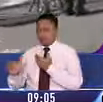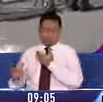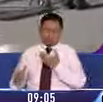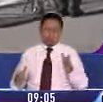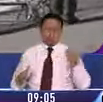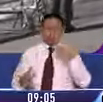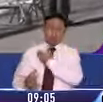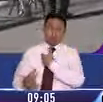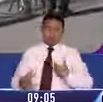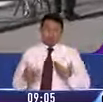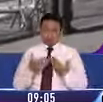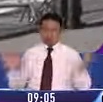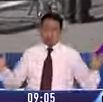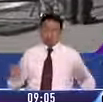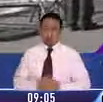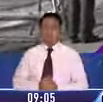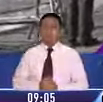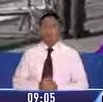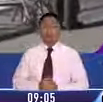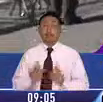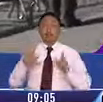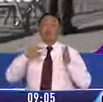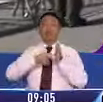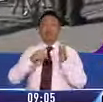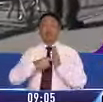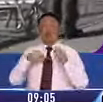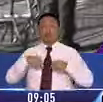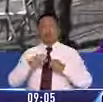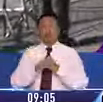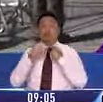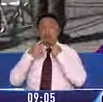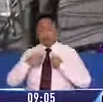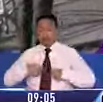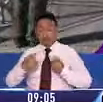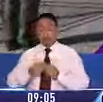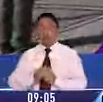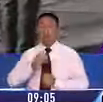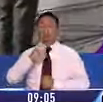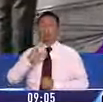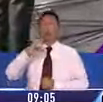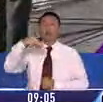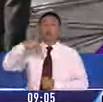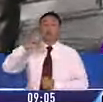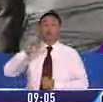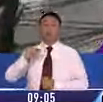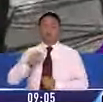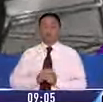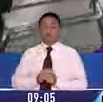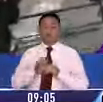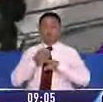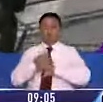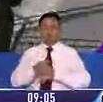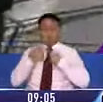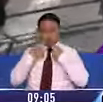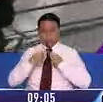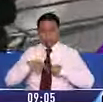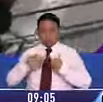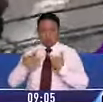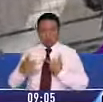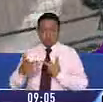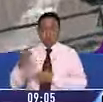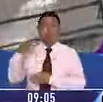Asamblea, esto hace que se llame, el Consejo Nacional Electoral llame en los próximos días a